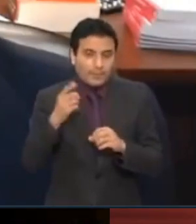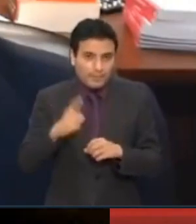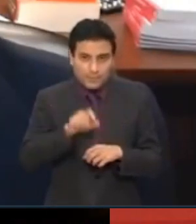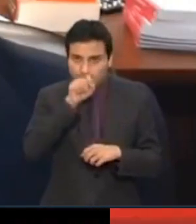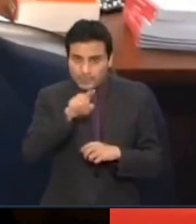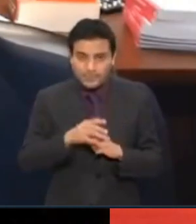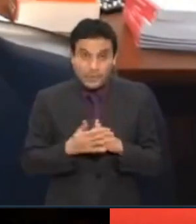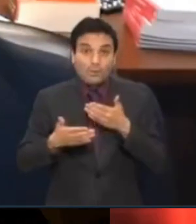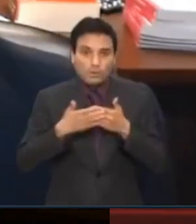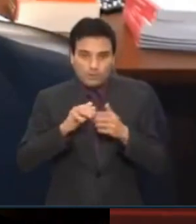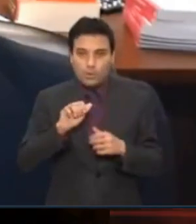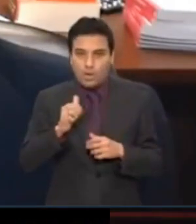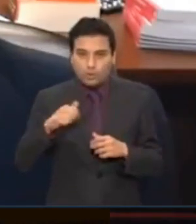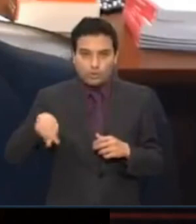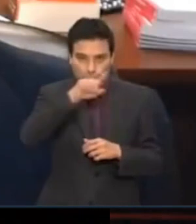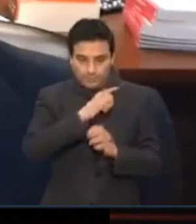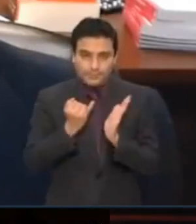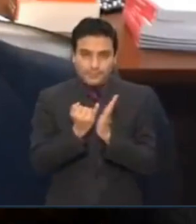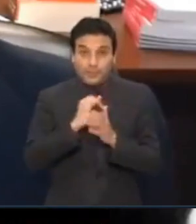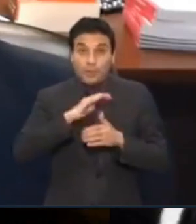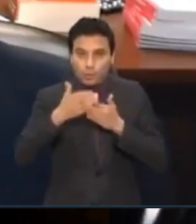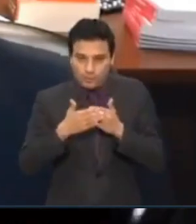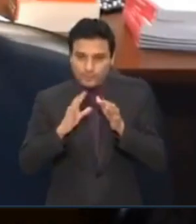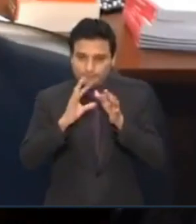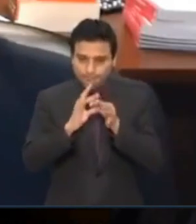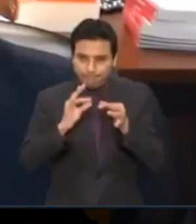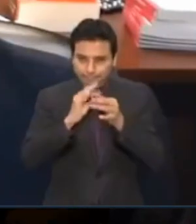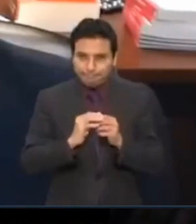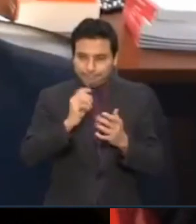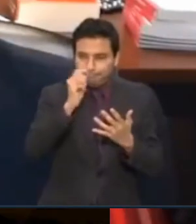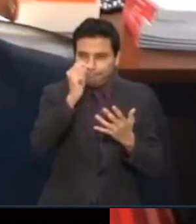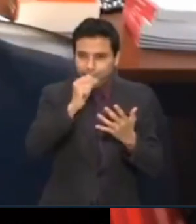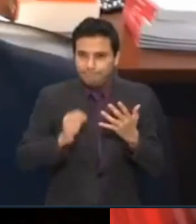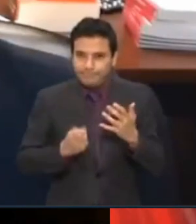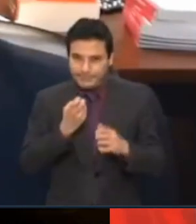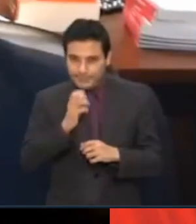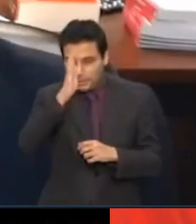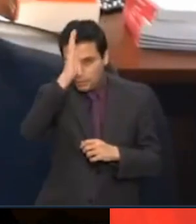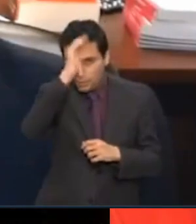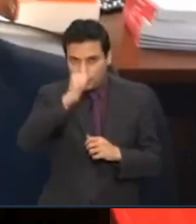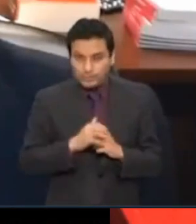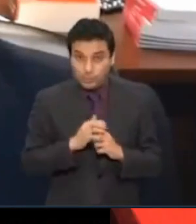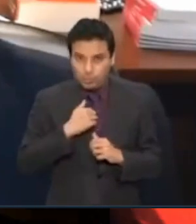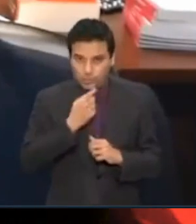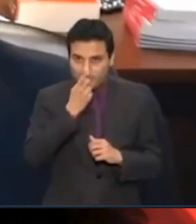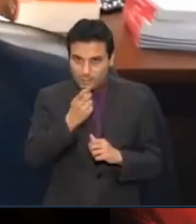de agosto próximo. En mi próxima intervención haré algunas referencias a este acuerdo que, lo digo desde